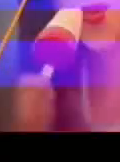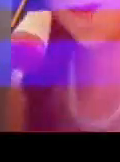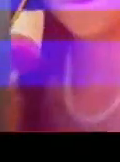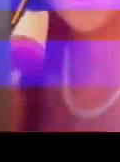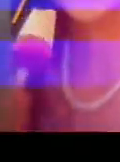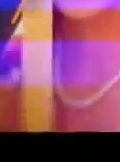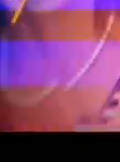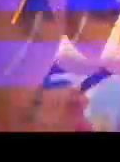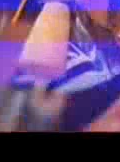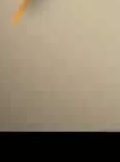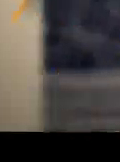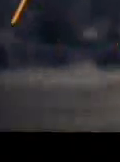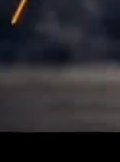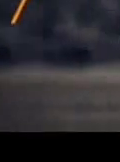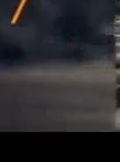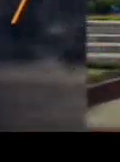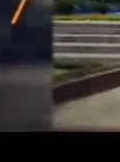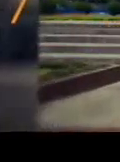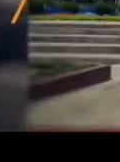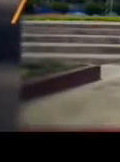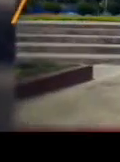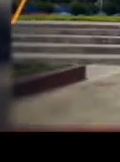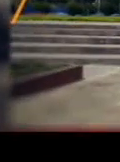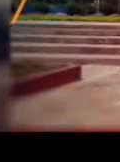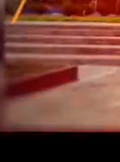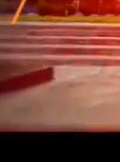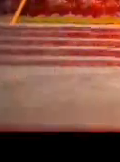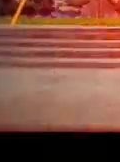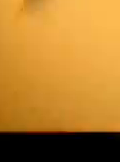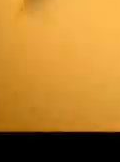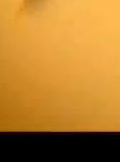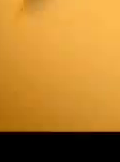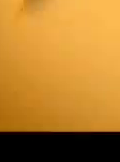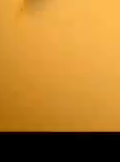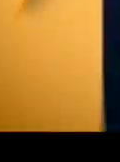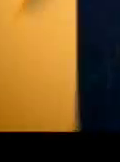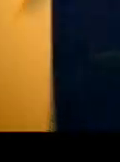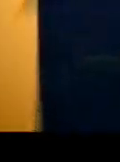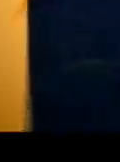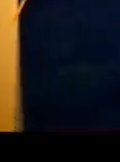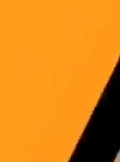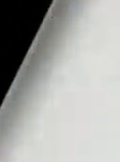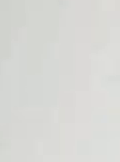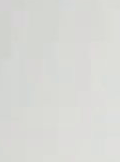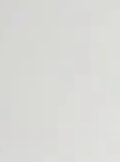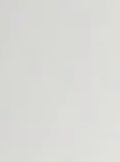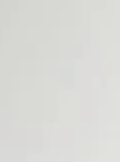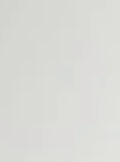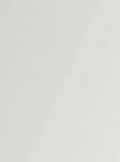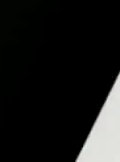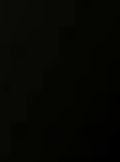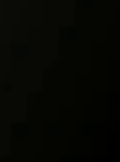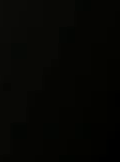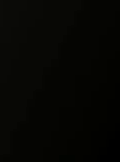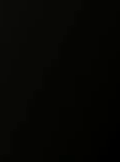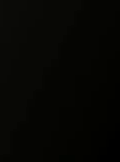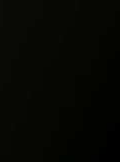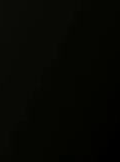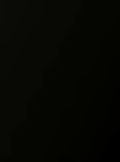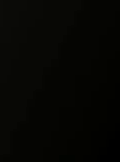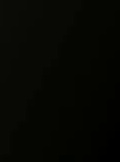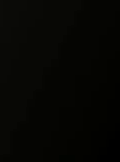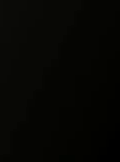por Ecuador TV. Y su reprise los sábados a las 18:30. Pichincha